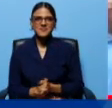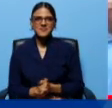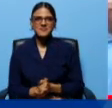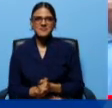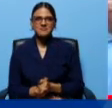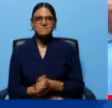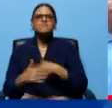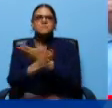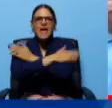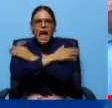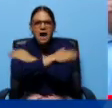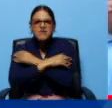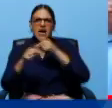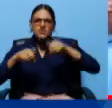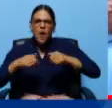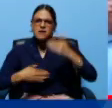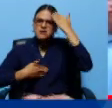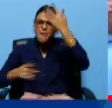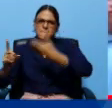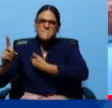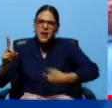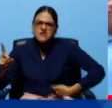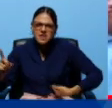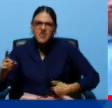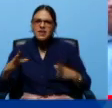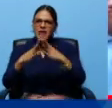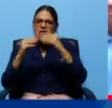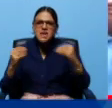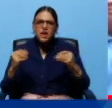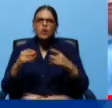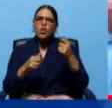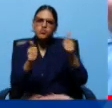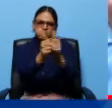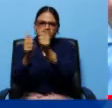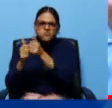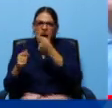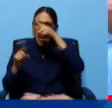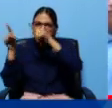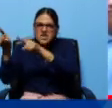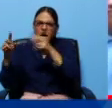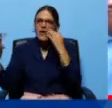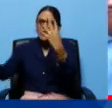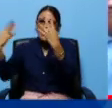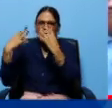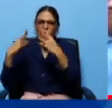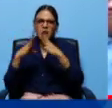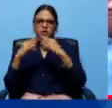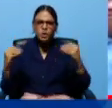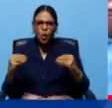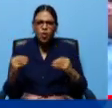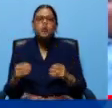Un abrazo desde aquí a usted y a todos quienes acompañan de aquel lado del monitor. Bueno, efectivamente, estamos